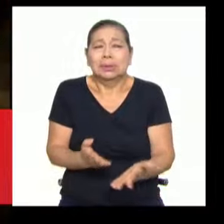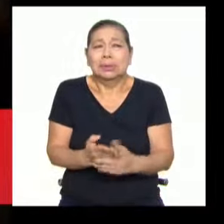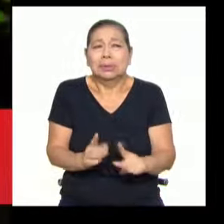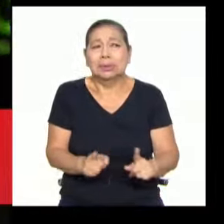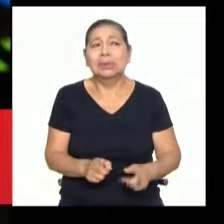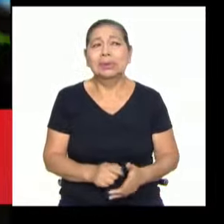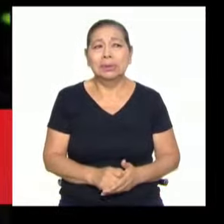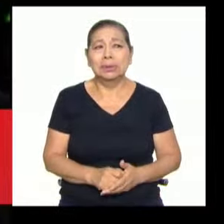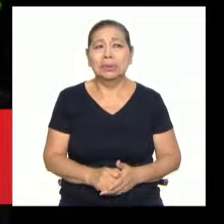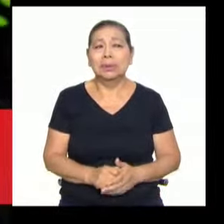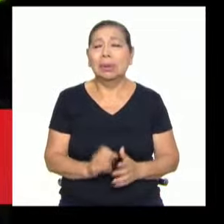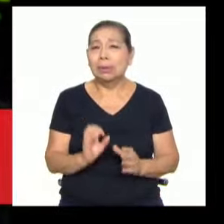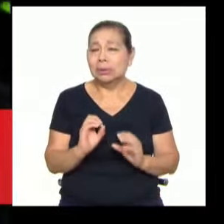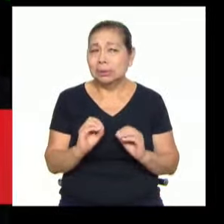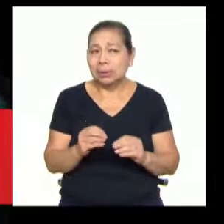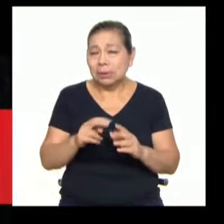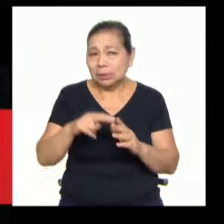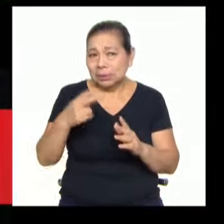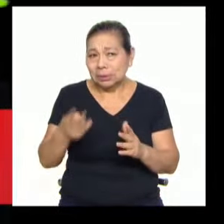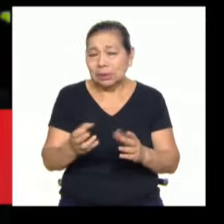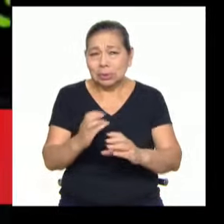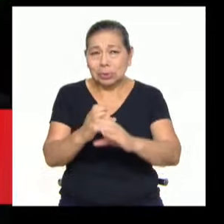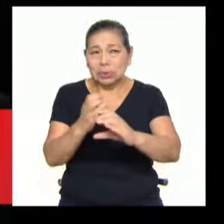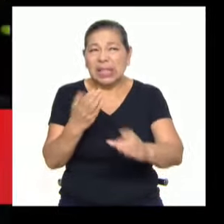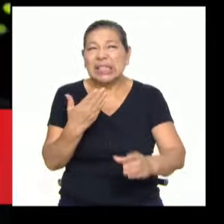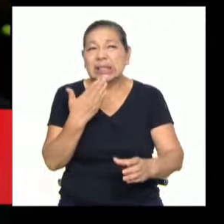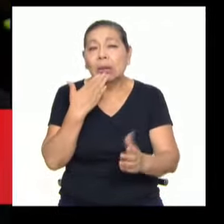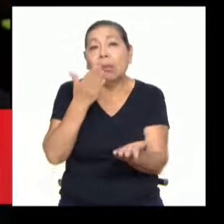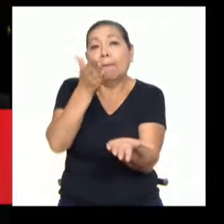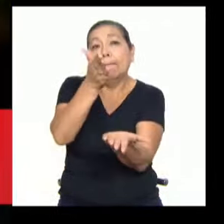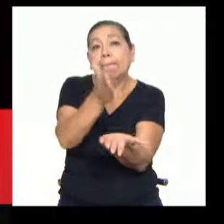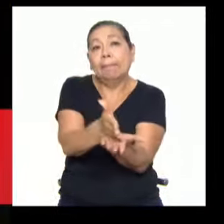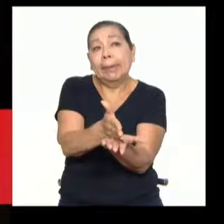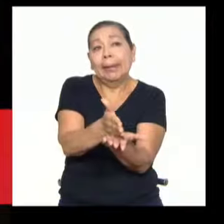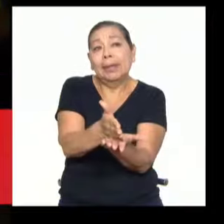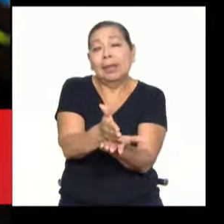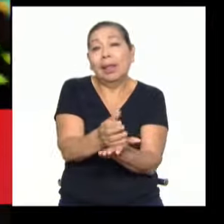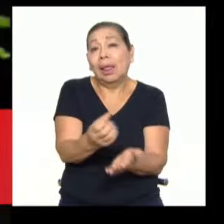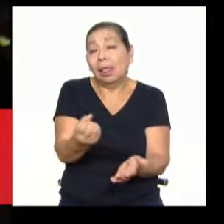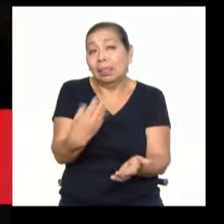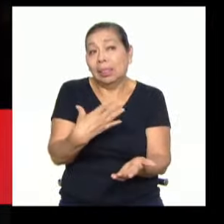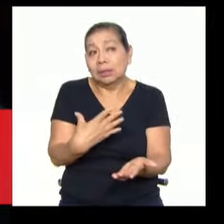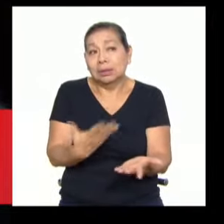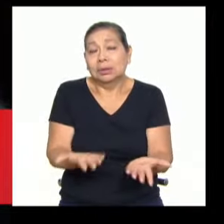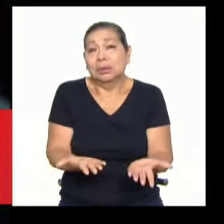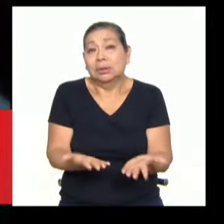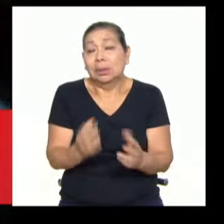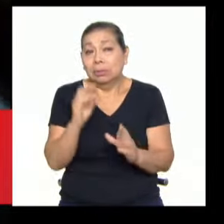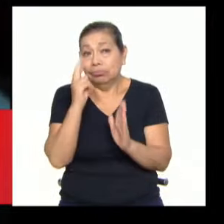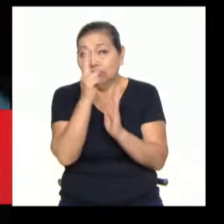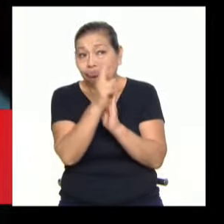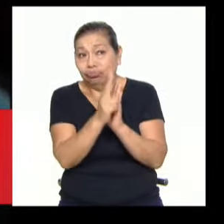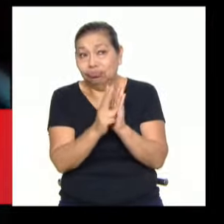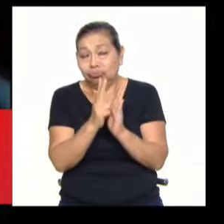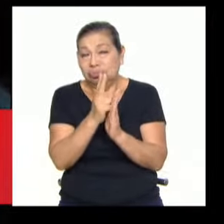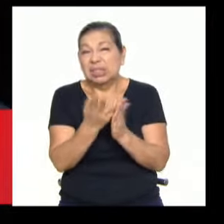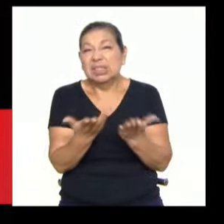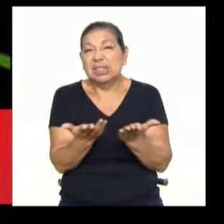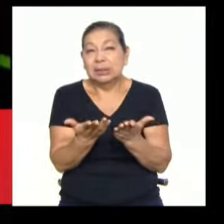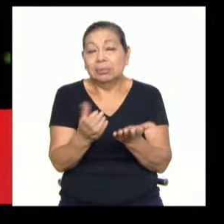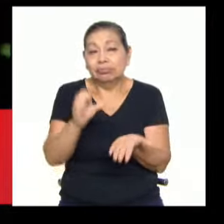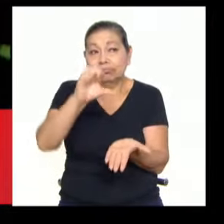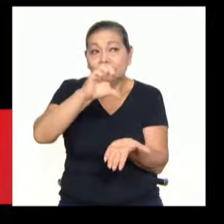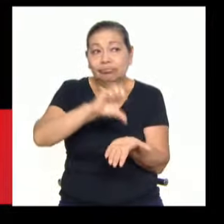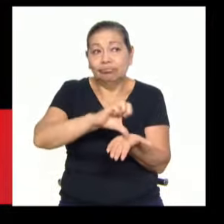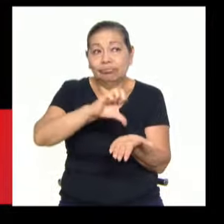vehículos de estos buses del Metropolitano quienes están varados según nos han reportado y según vemos estas imágenes en la estación